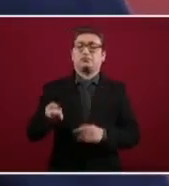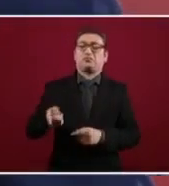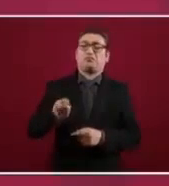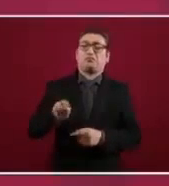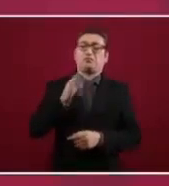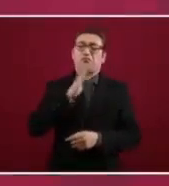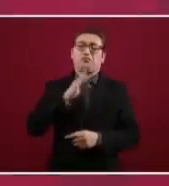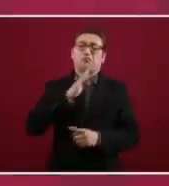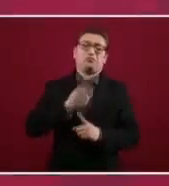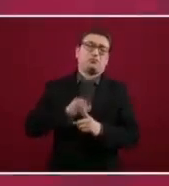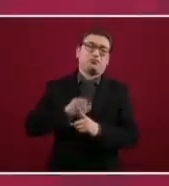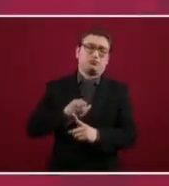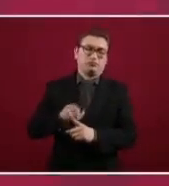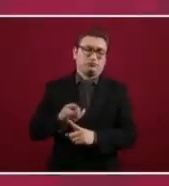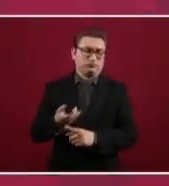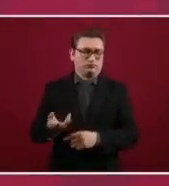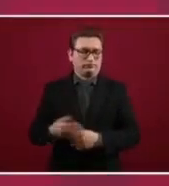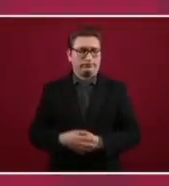acusados